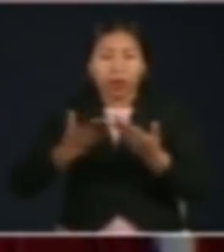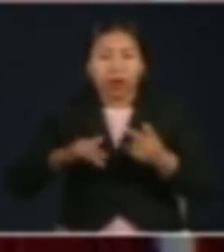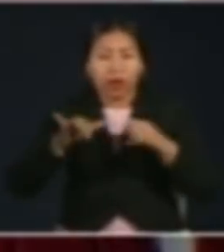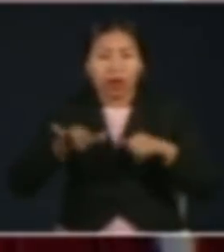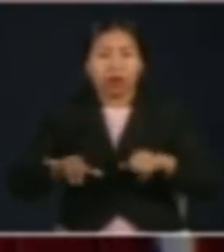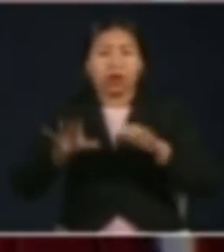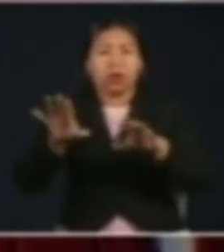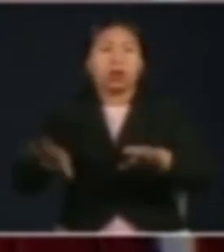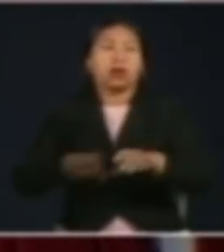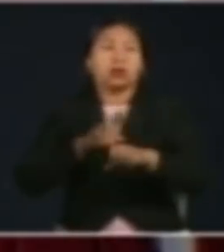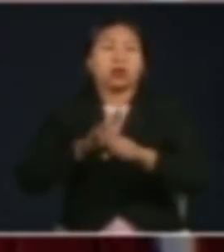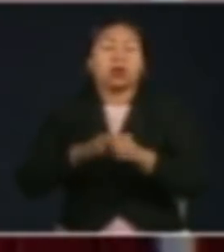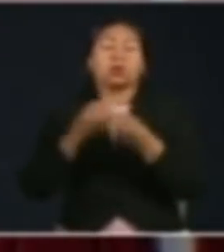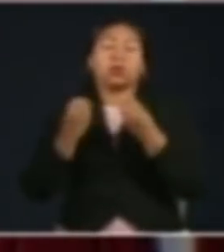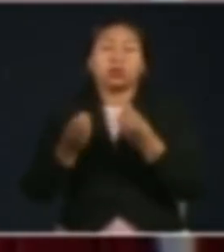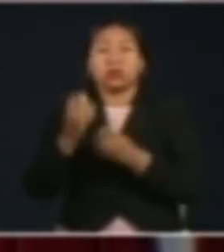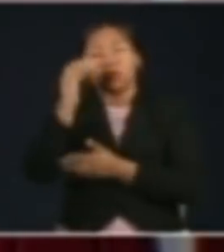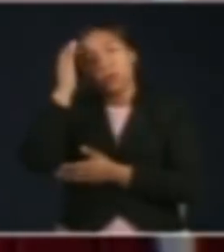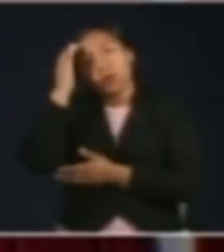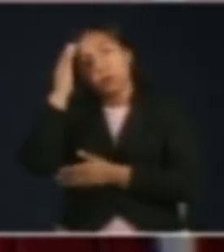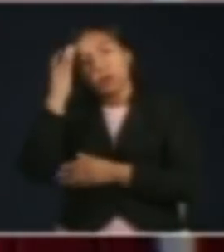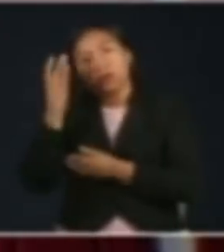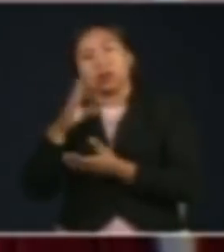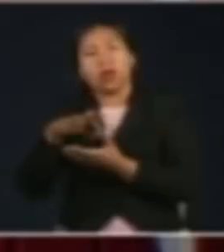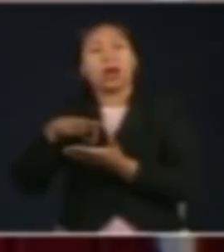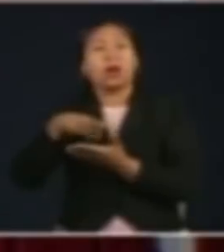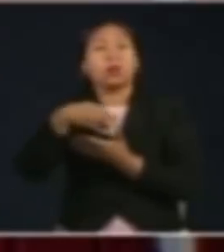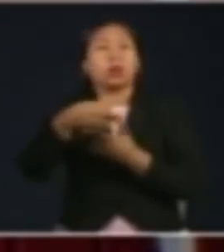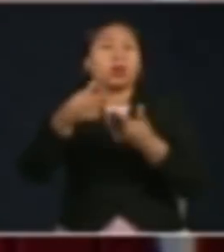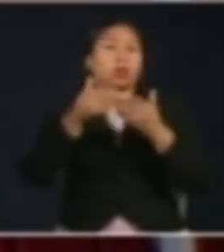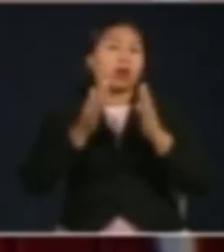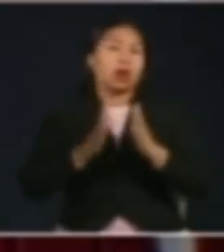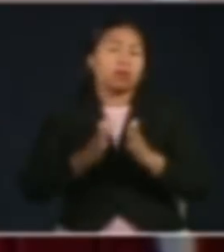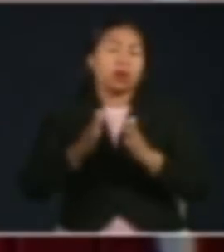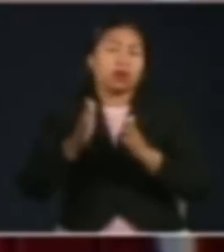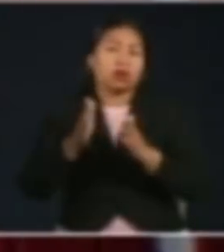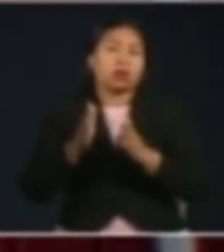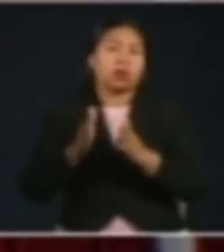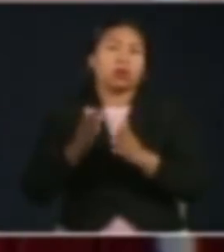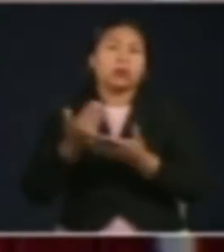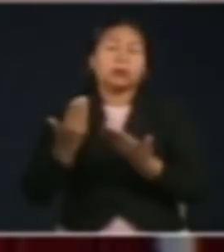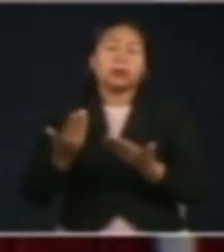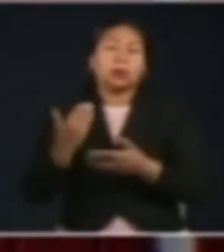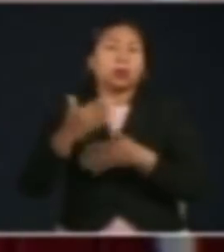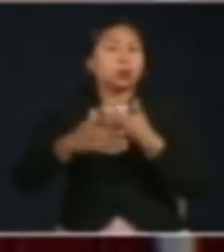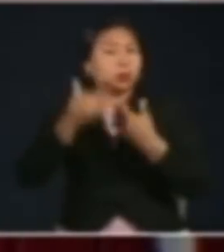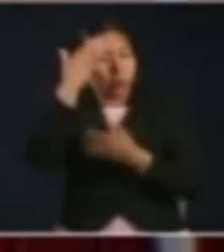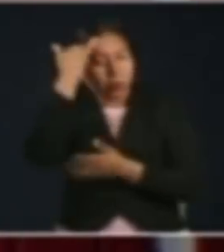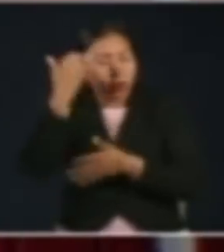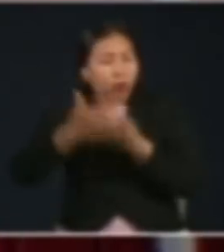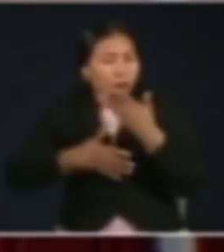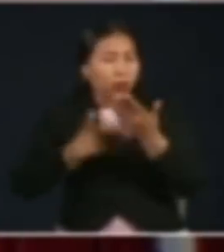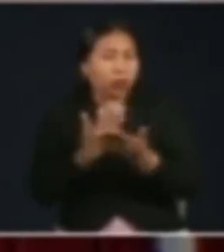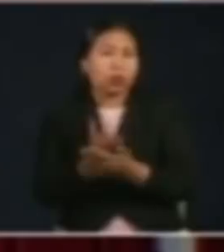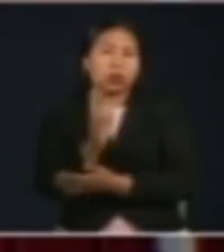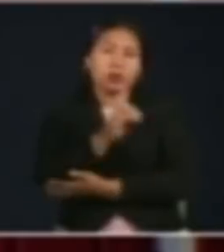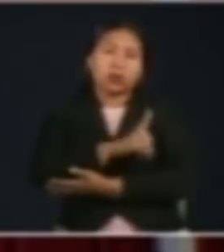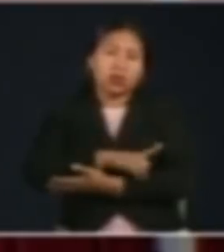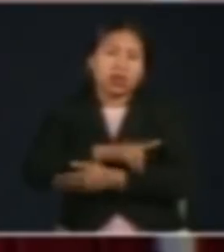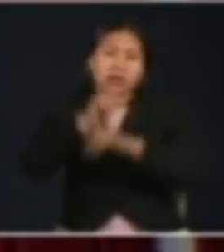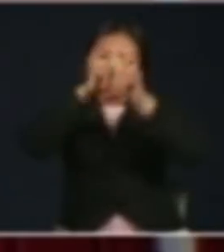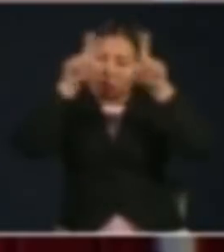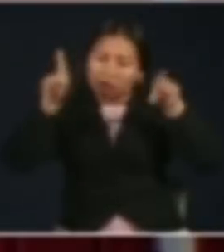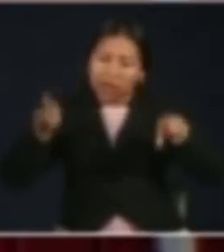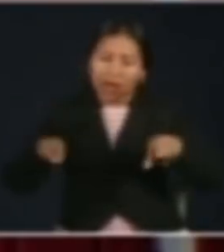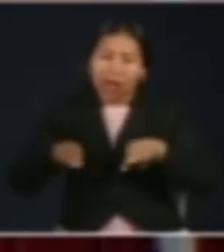Hay mucha preocupación en la población panameña, porque todos los días a través de los medios de